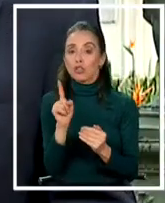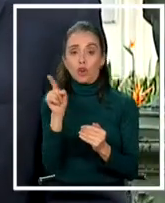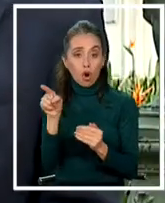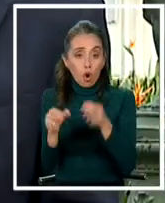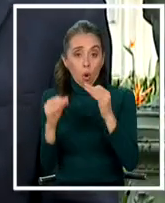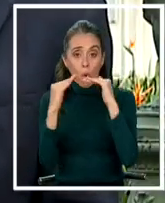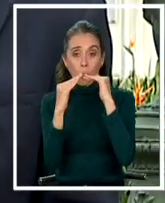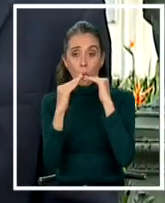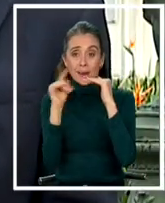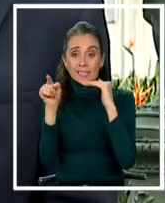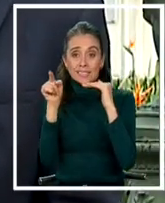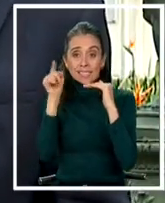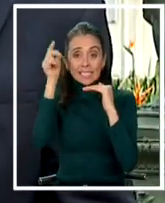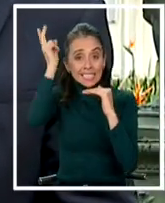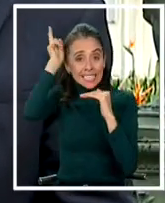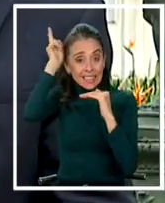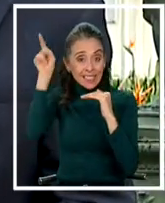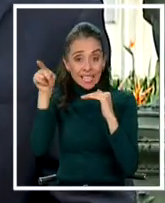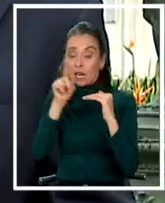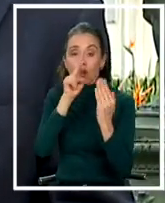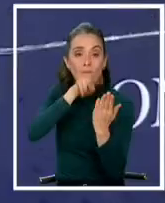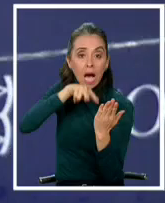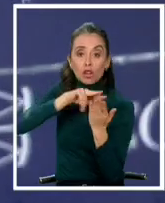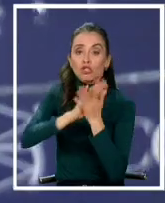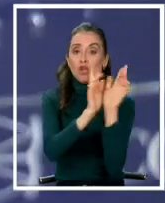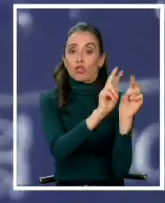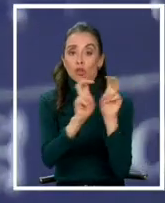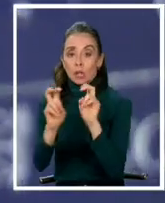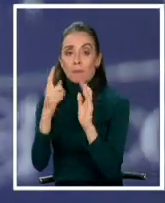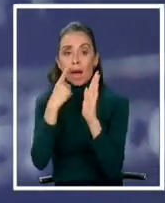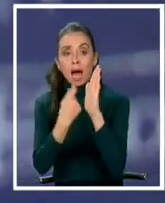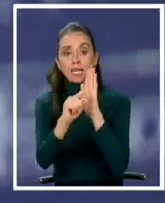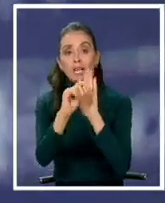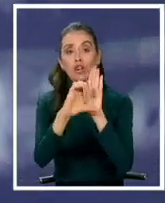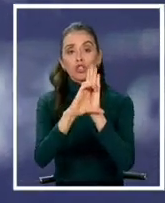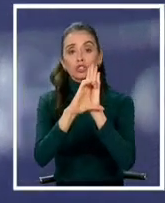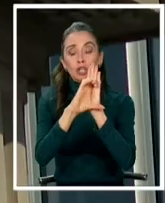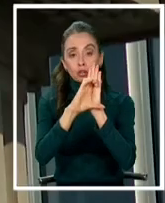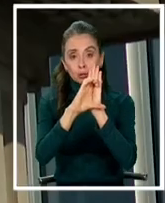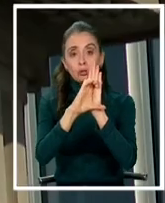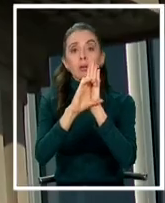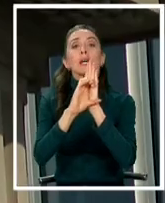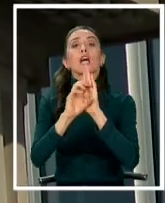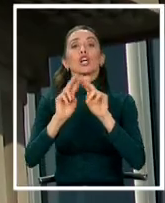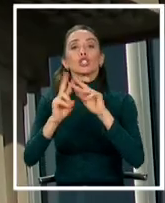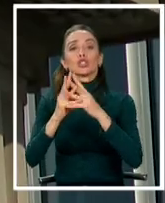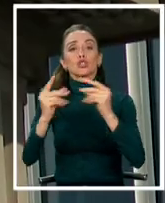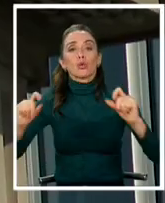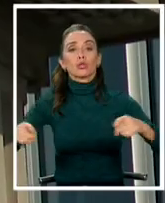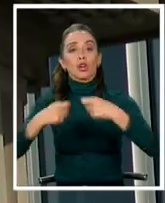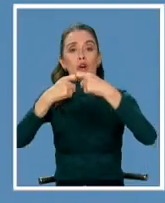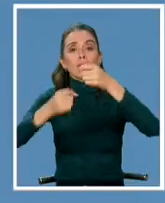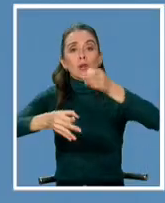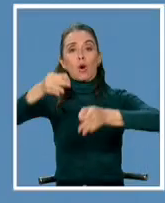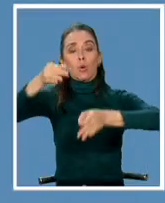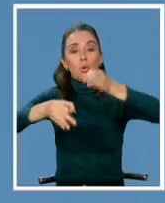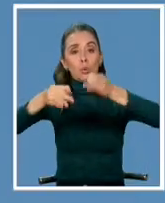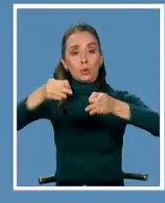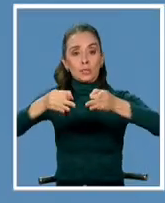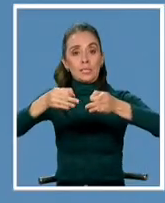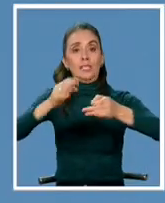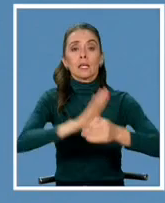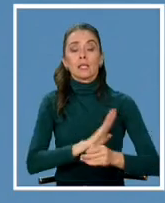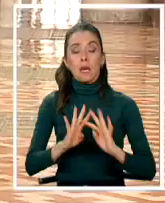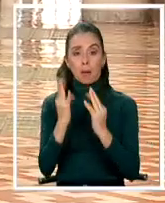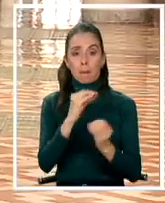todas las materias que nosotros que creemos que va a conocer reconocimiento de la constitución de la resolución de conflictos en una justicia que los propios